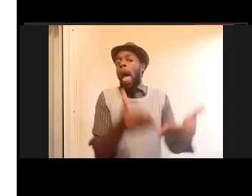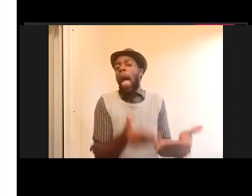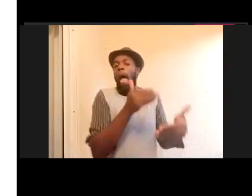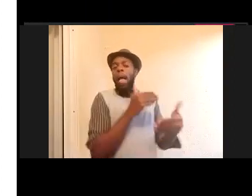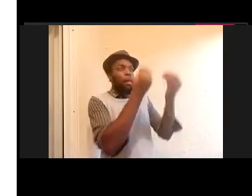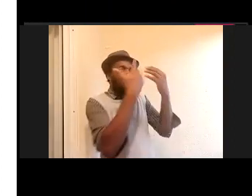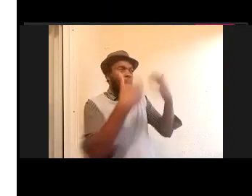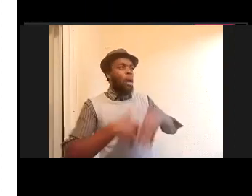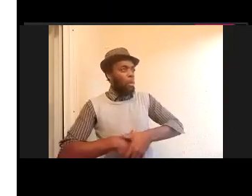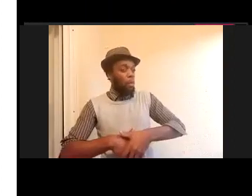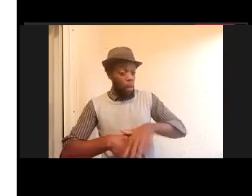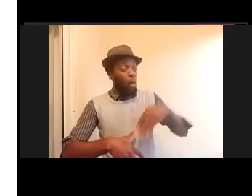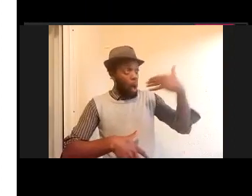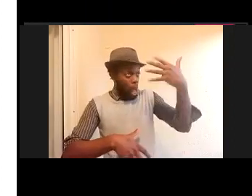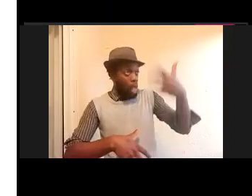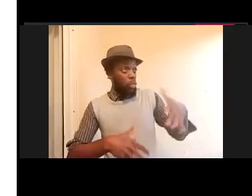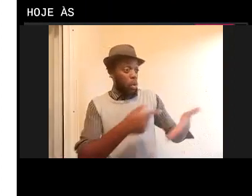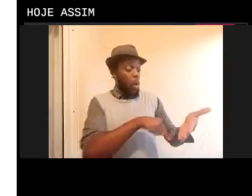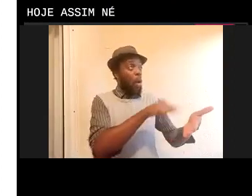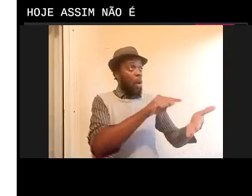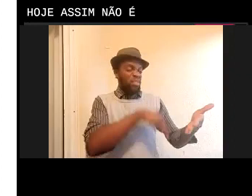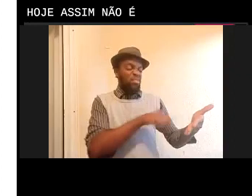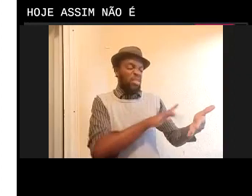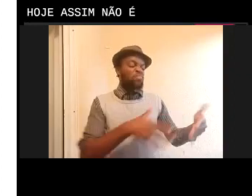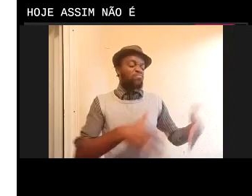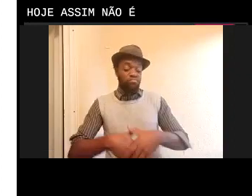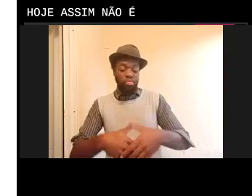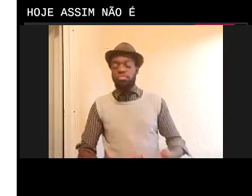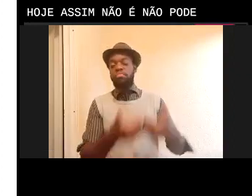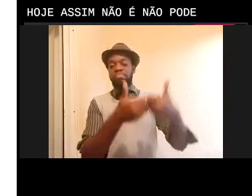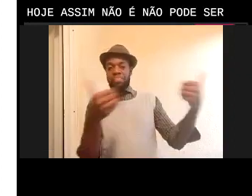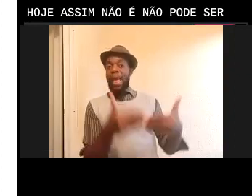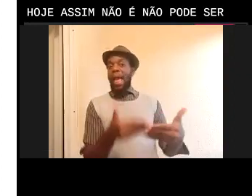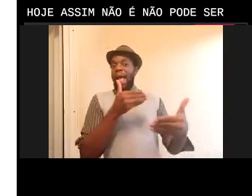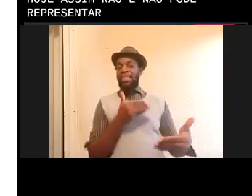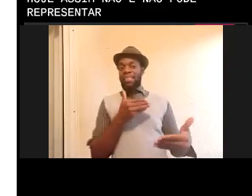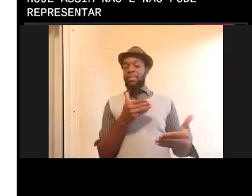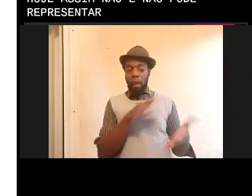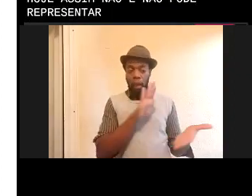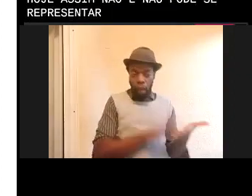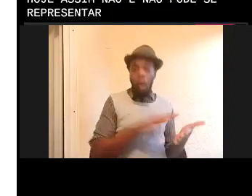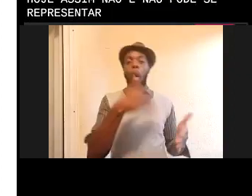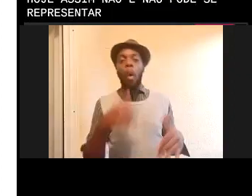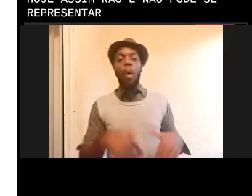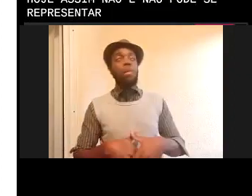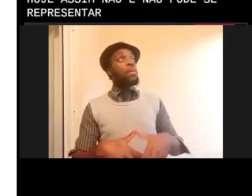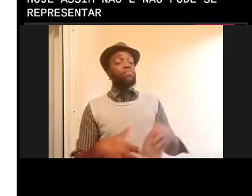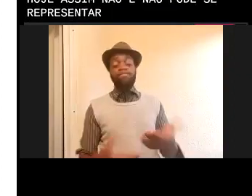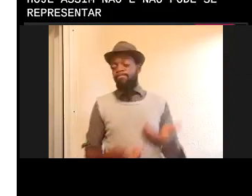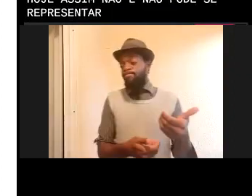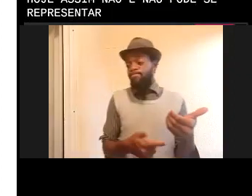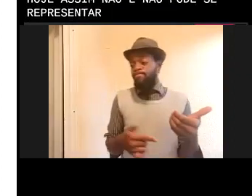no puede firmar, no se puede representar. Pero si ella